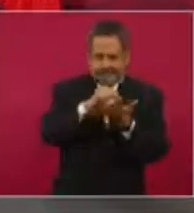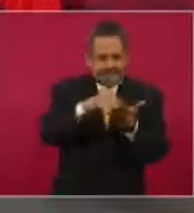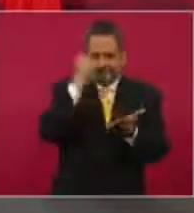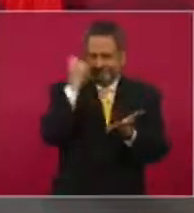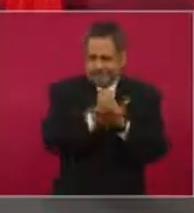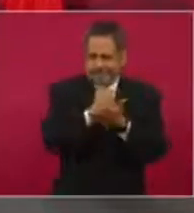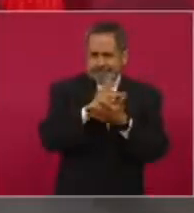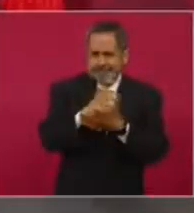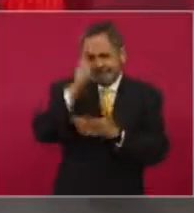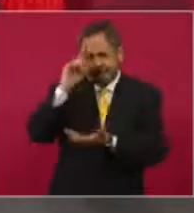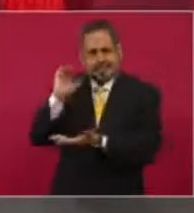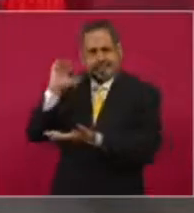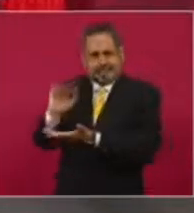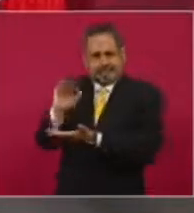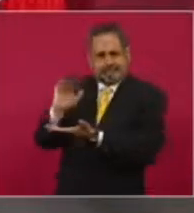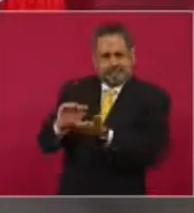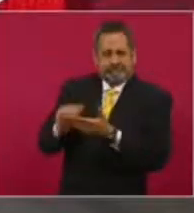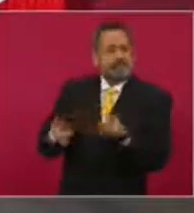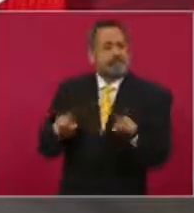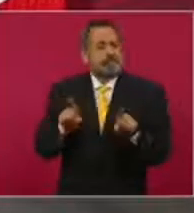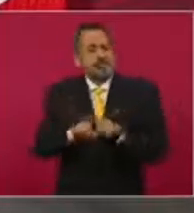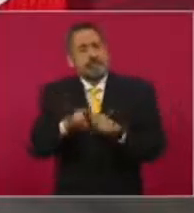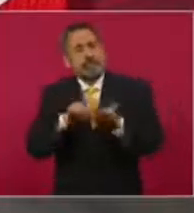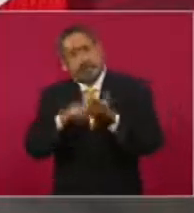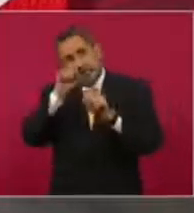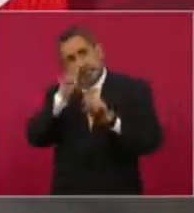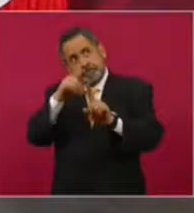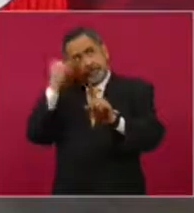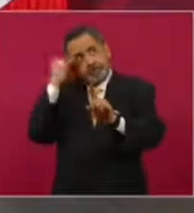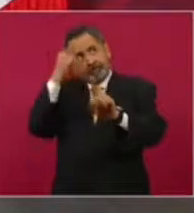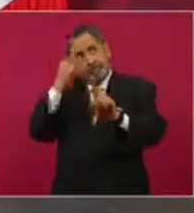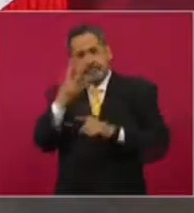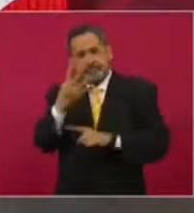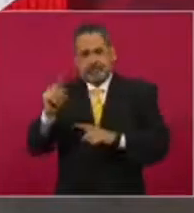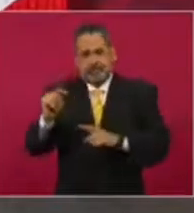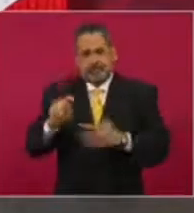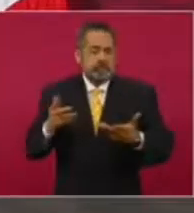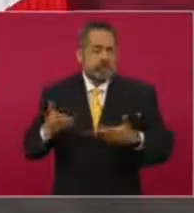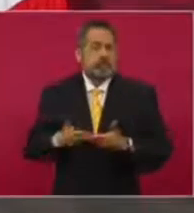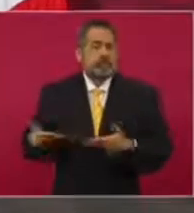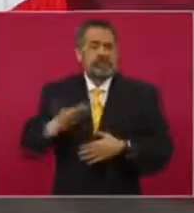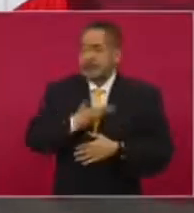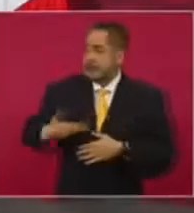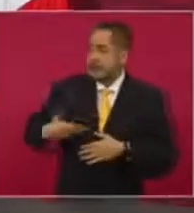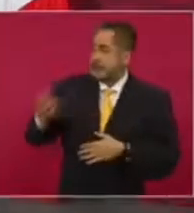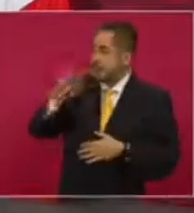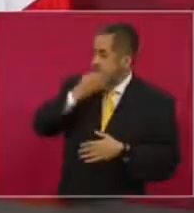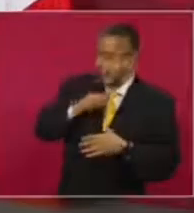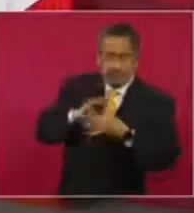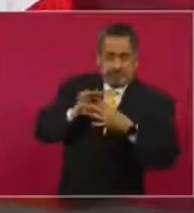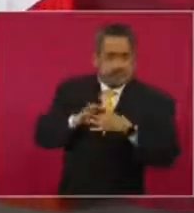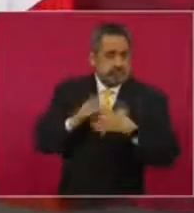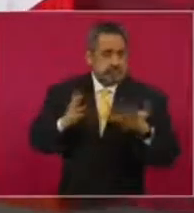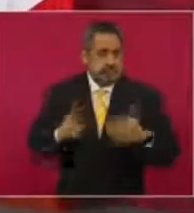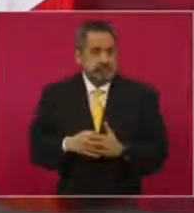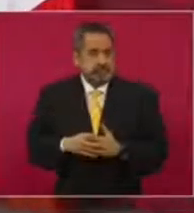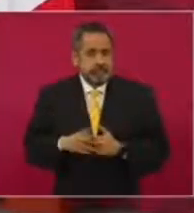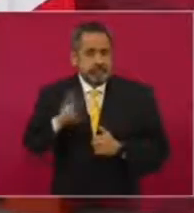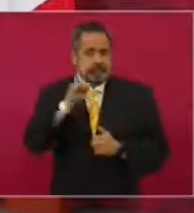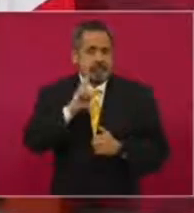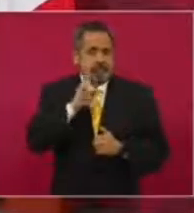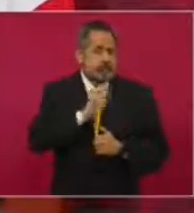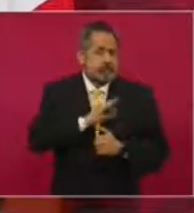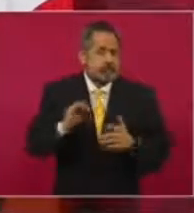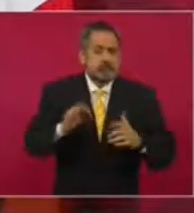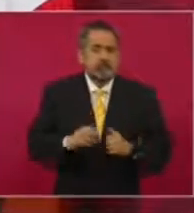por seguir los postulados de la cuarta transformación ahora bien el señor presidente ha comentado que seguramente